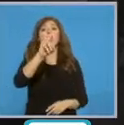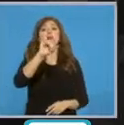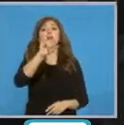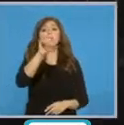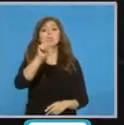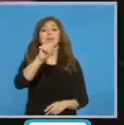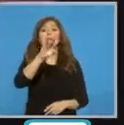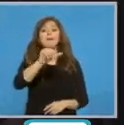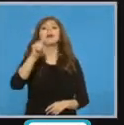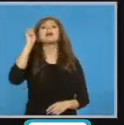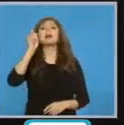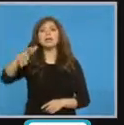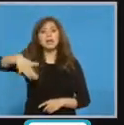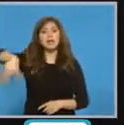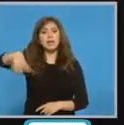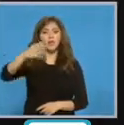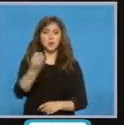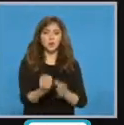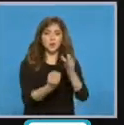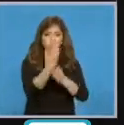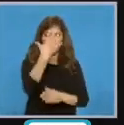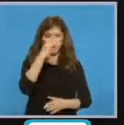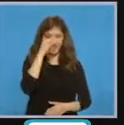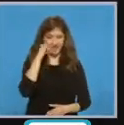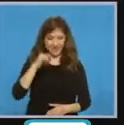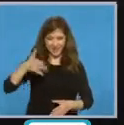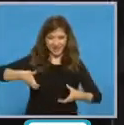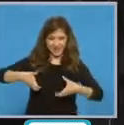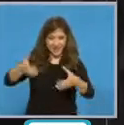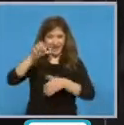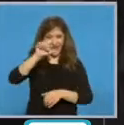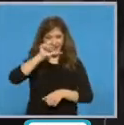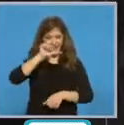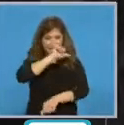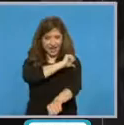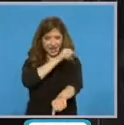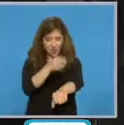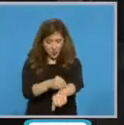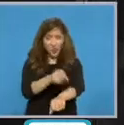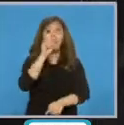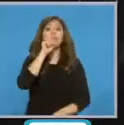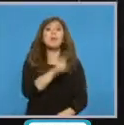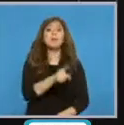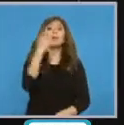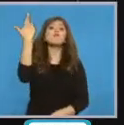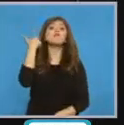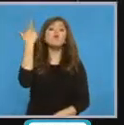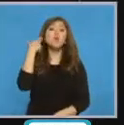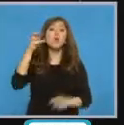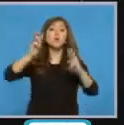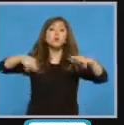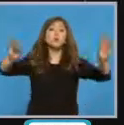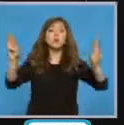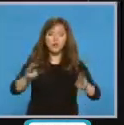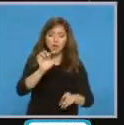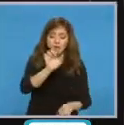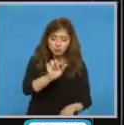si existe. Todavía existe. Casi con Álvaro Obregón. Ahí se comía Las esa rocolas. vaca, las rocolas también, sí es